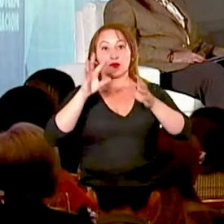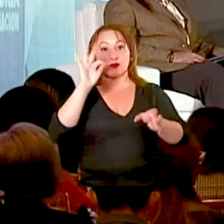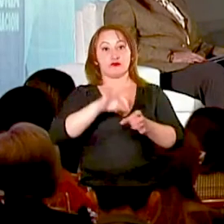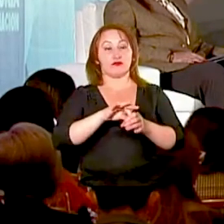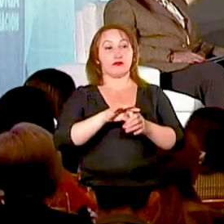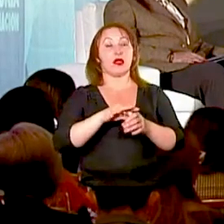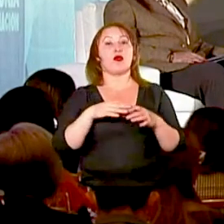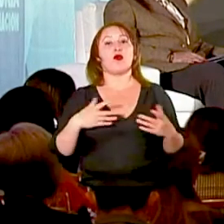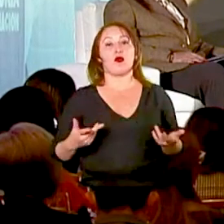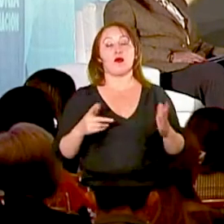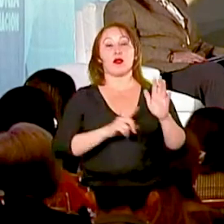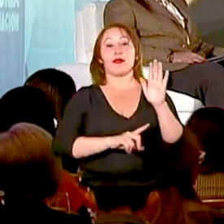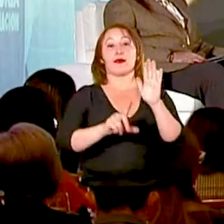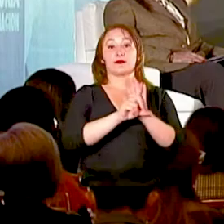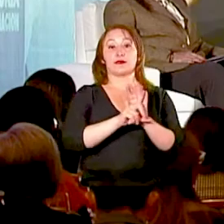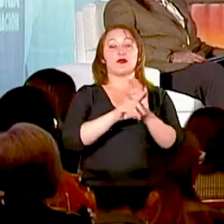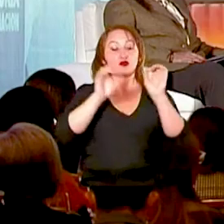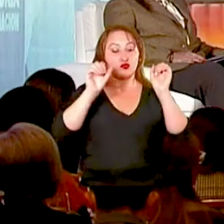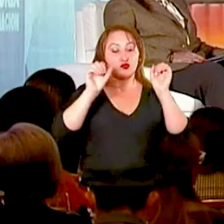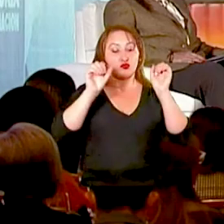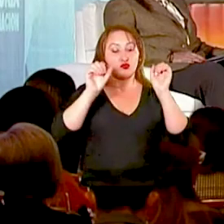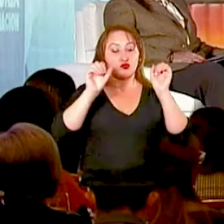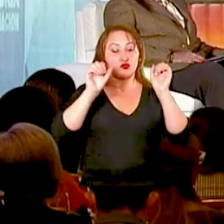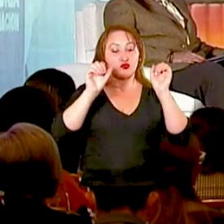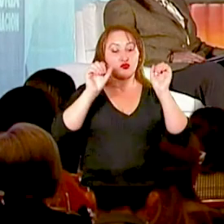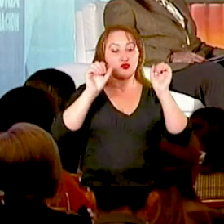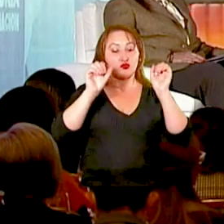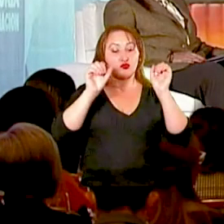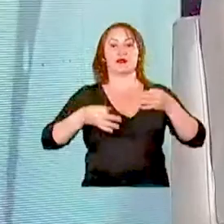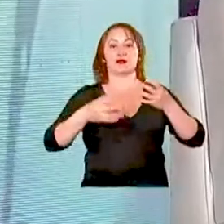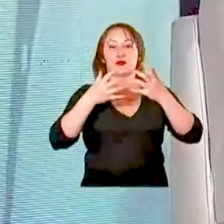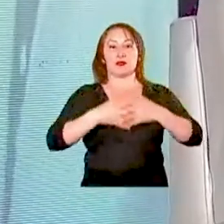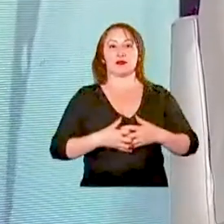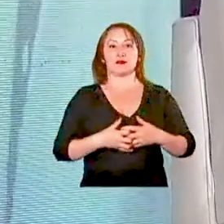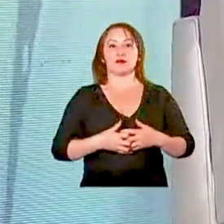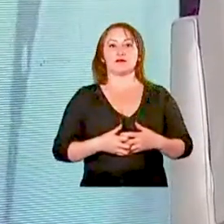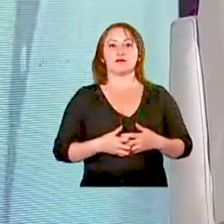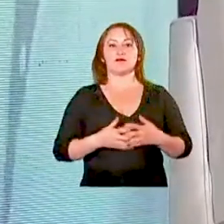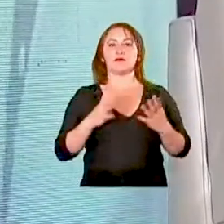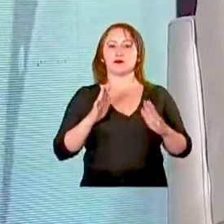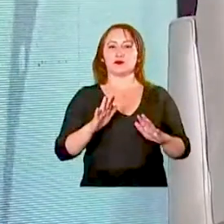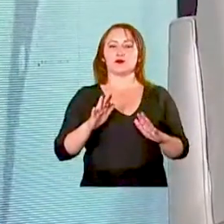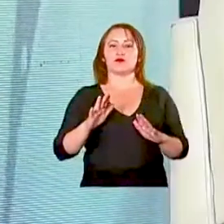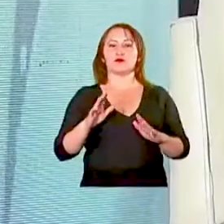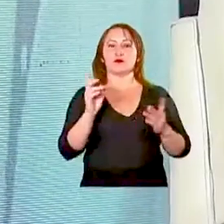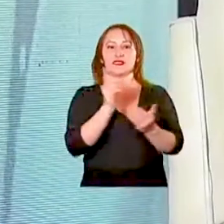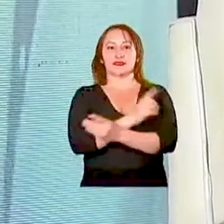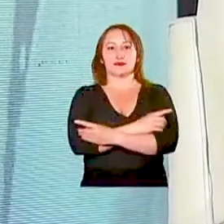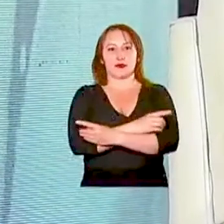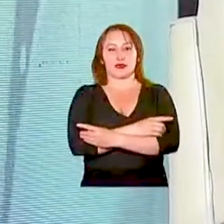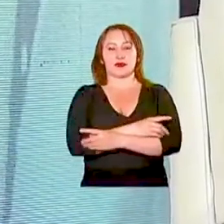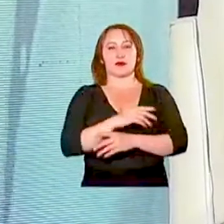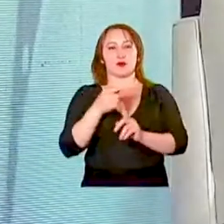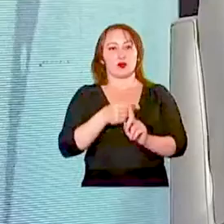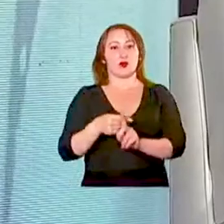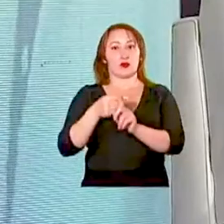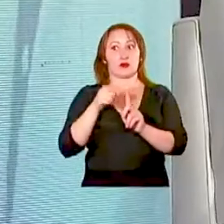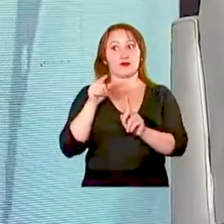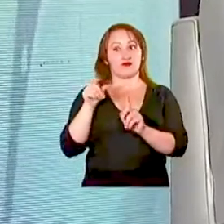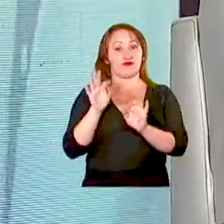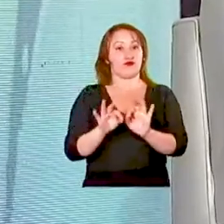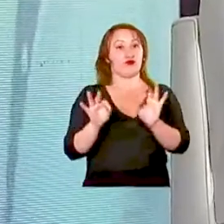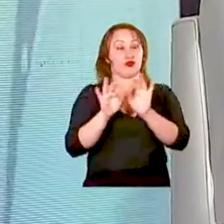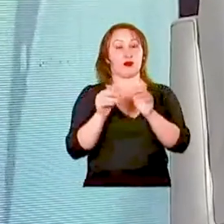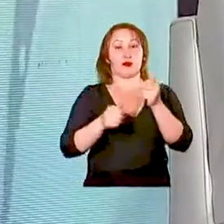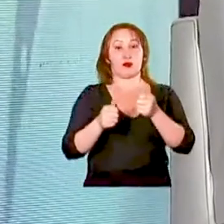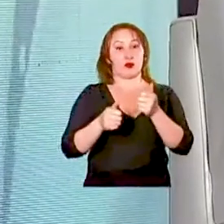popular, el legislador otorgó facultades a la función disciplinaria de la Procuraduría, que es importante